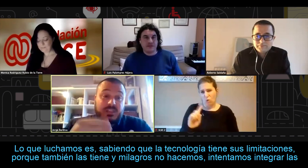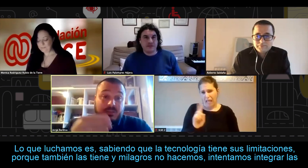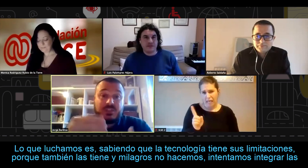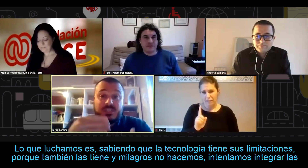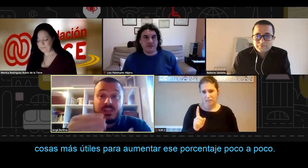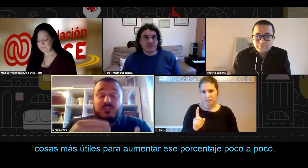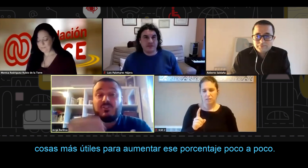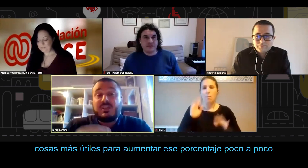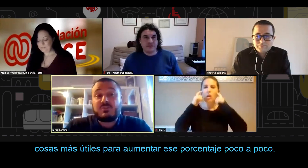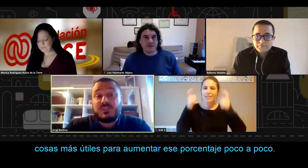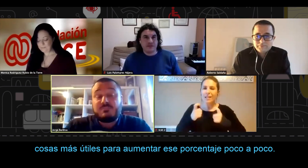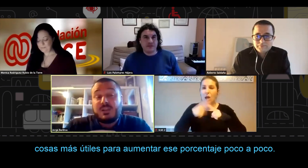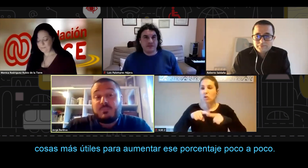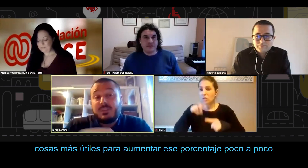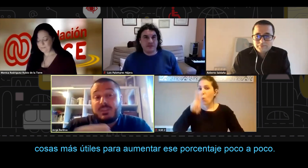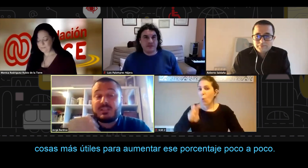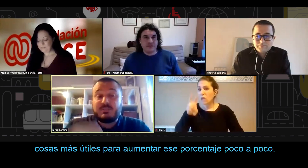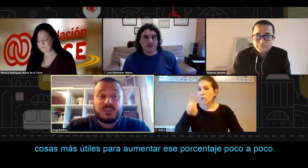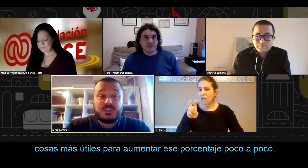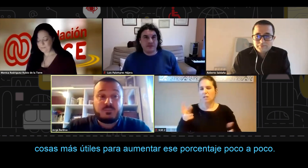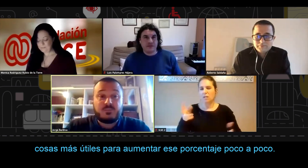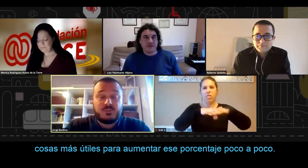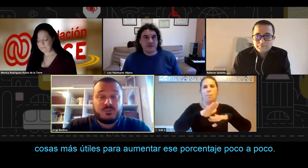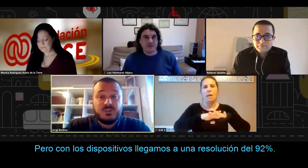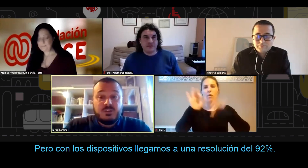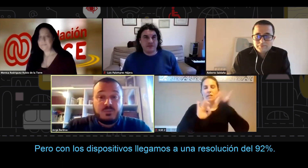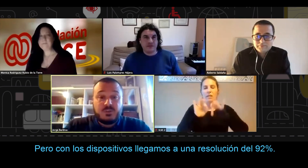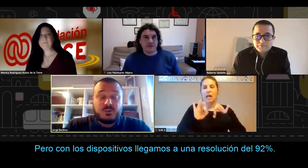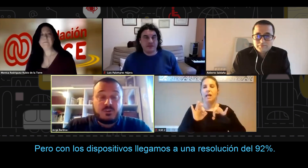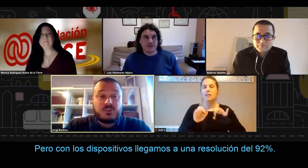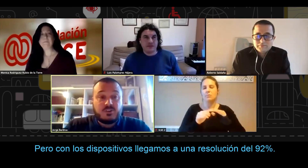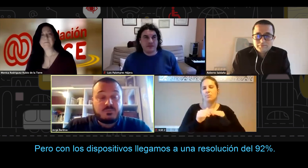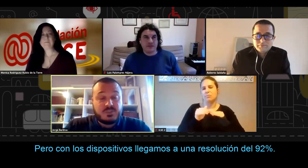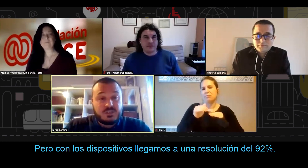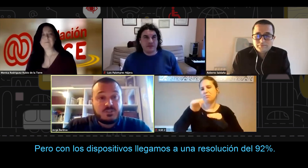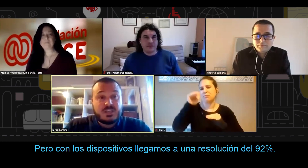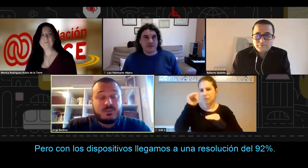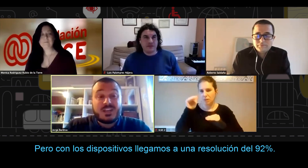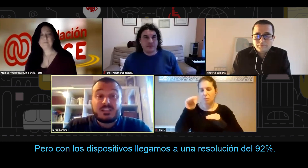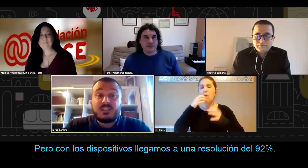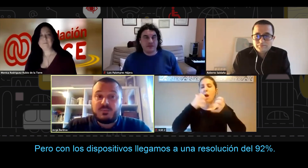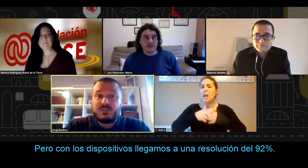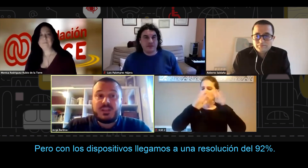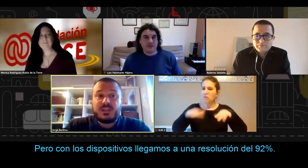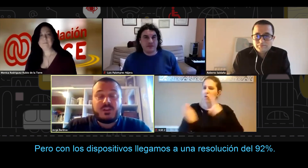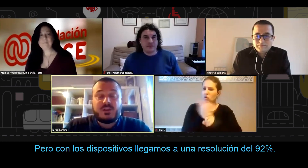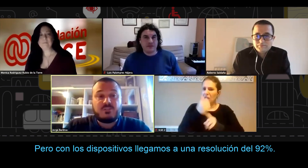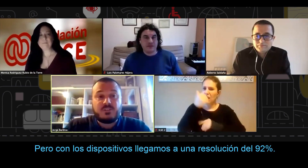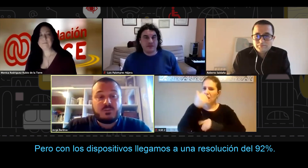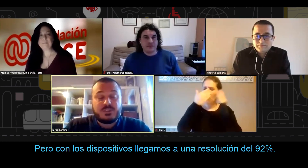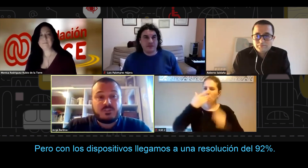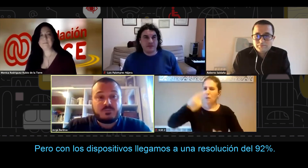ir integrando las cosas que son más útiles para aumentar ese porcentaje poco a poco. Pero bueno, con los dispositivos sí llegamos en atención primaria a una resolución